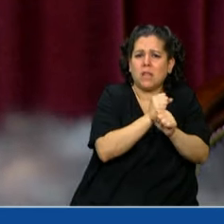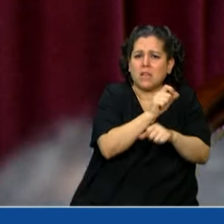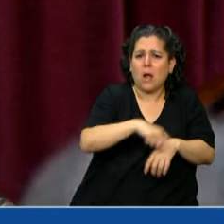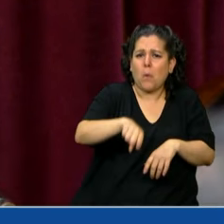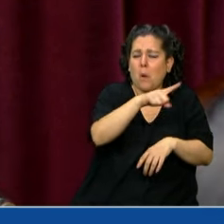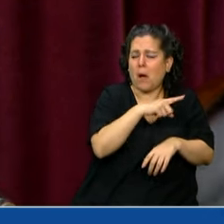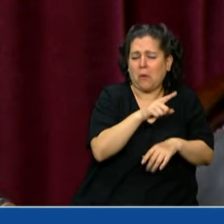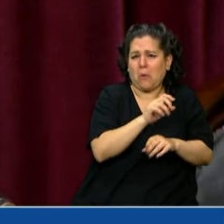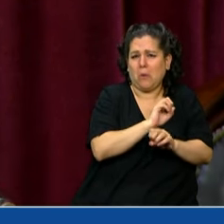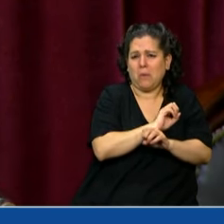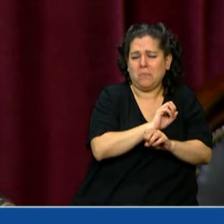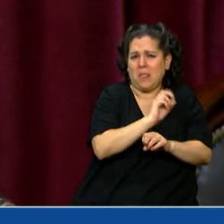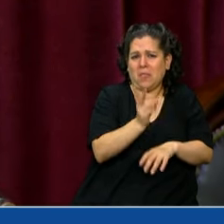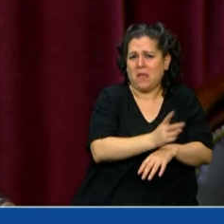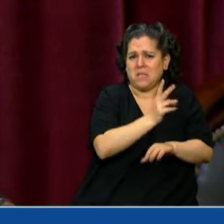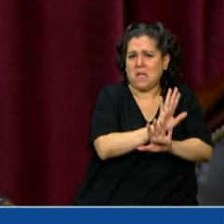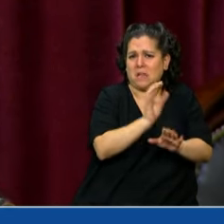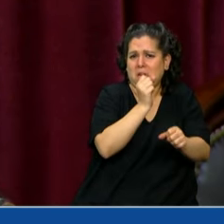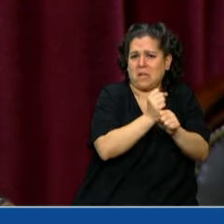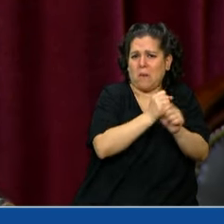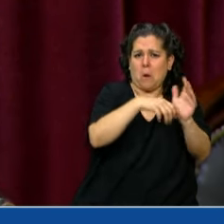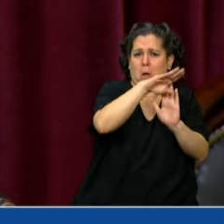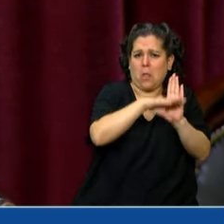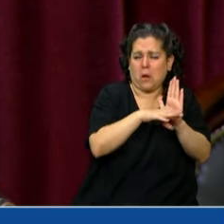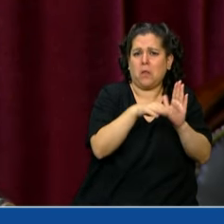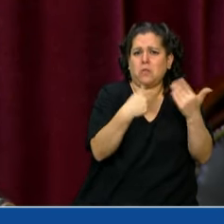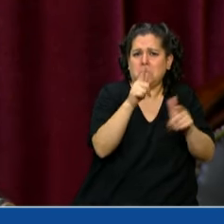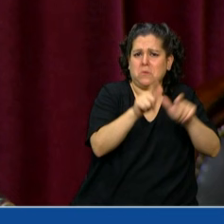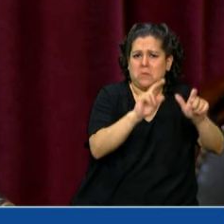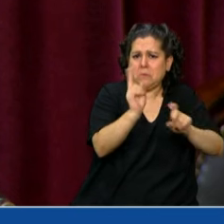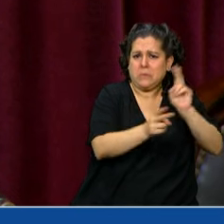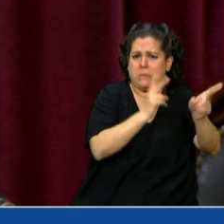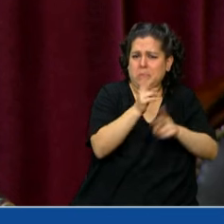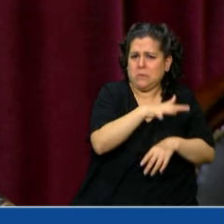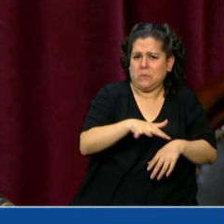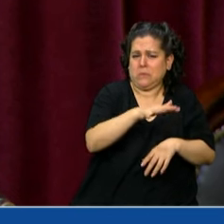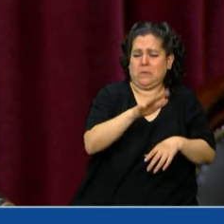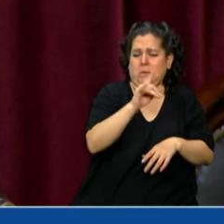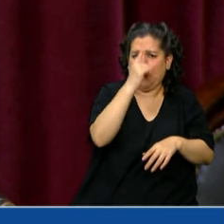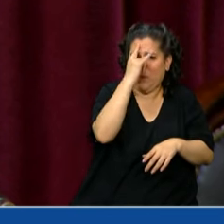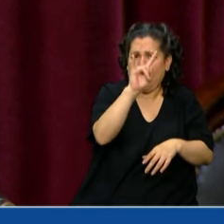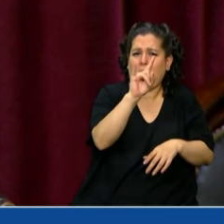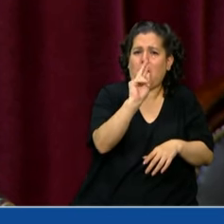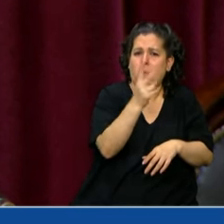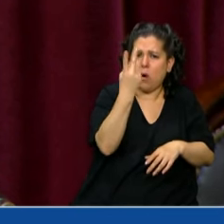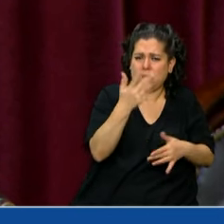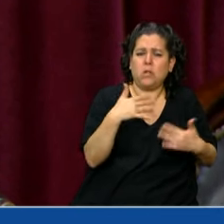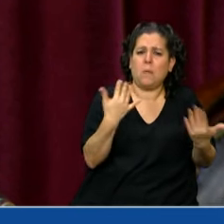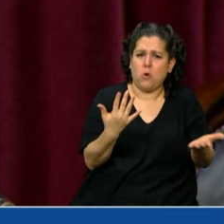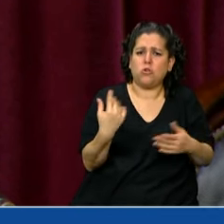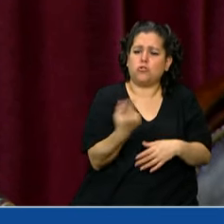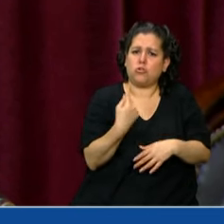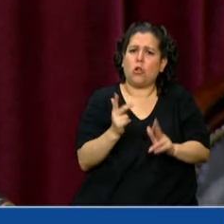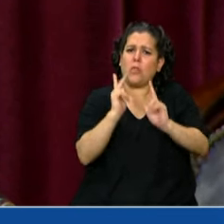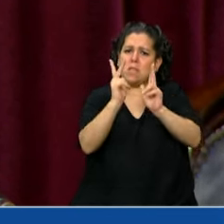petroleros allí en vaca muerta quiero decir también que nosotros de la izquierda siempre hemos